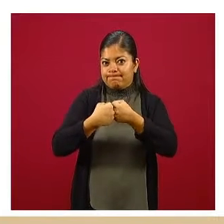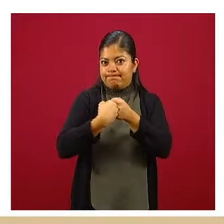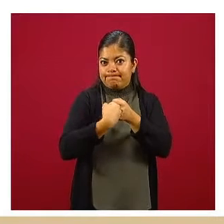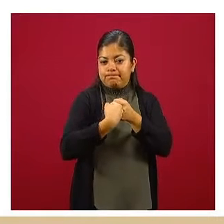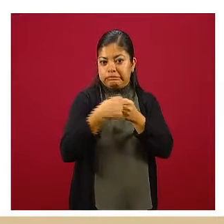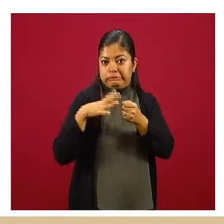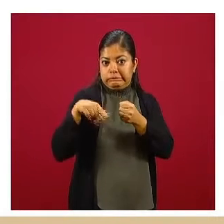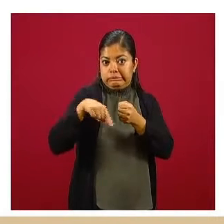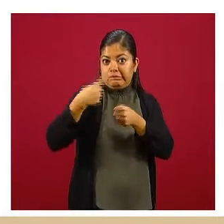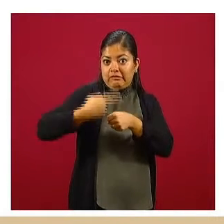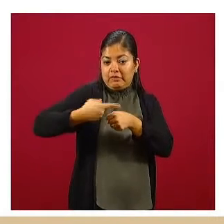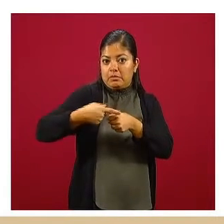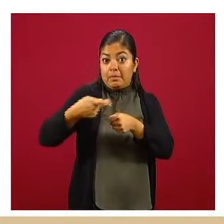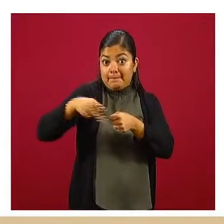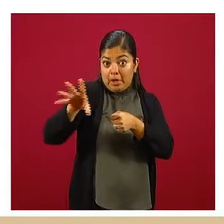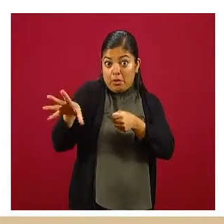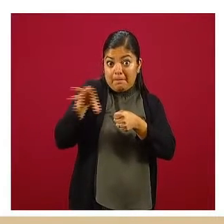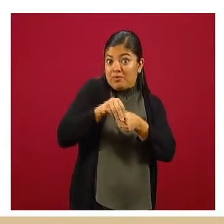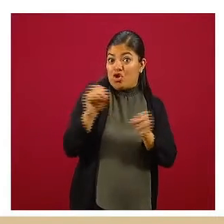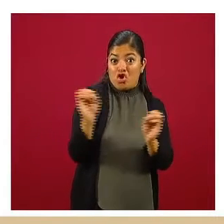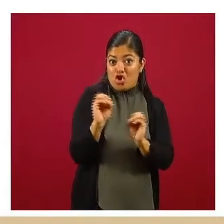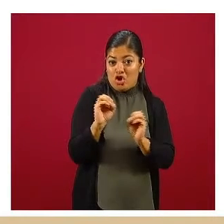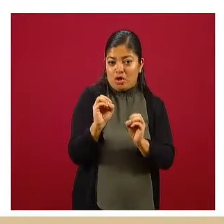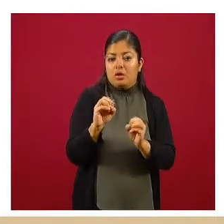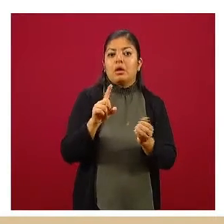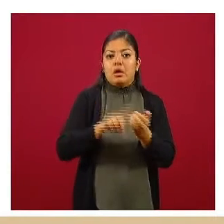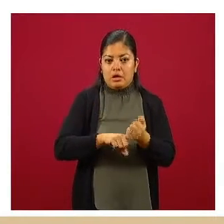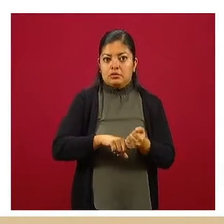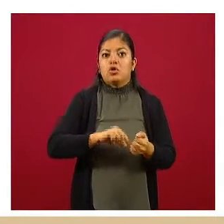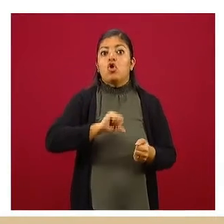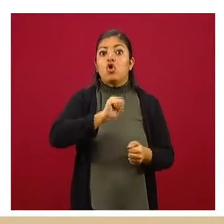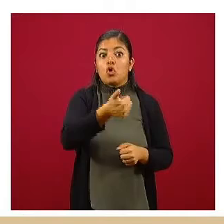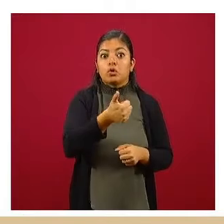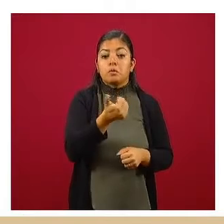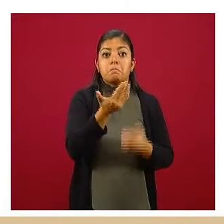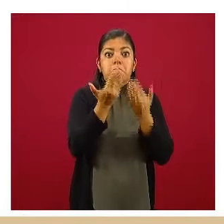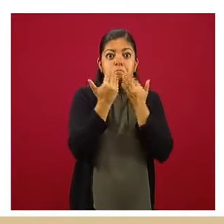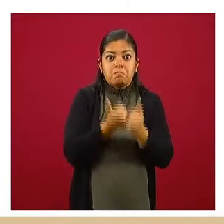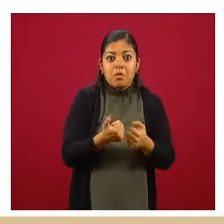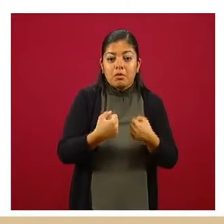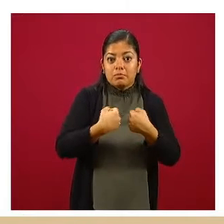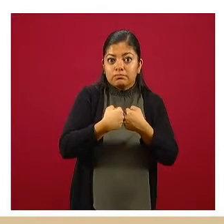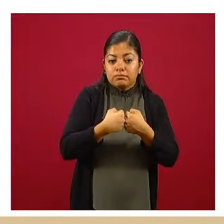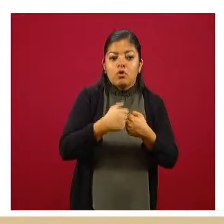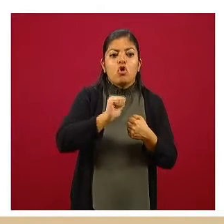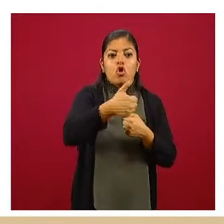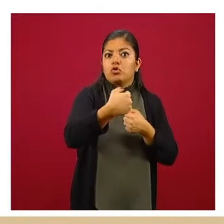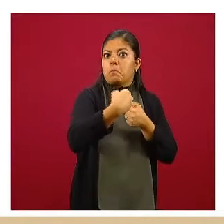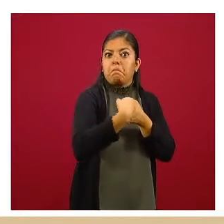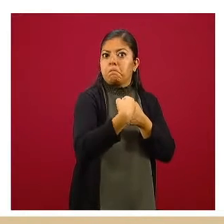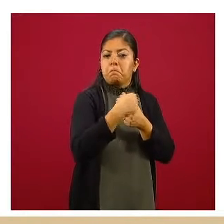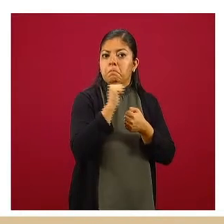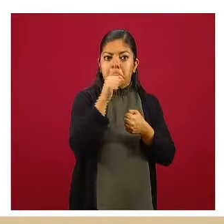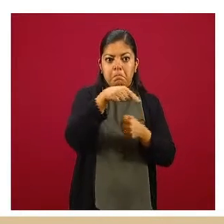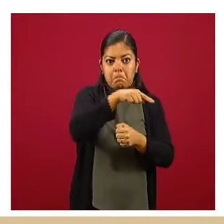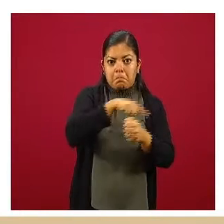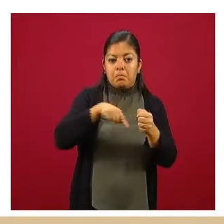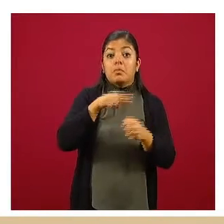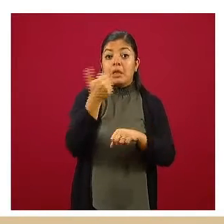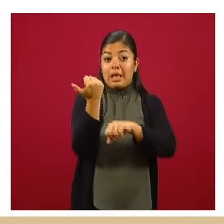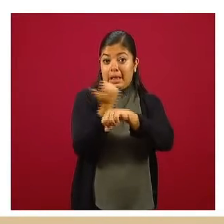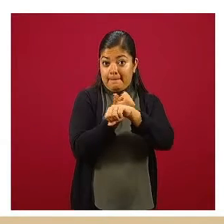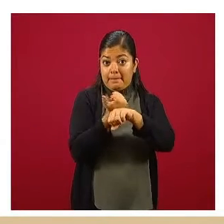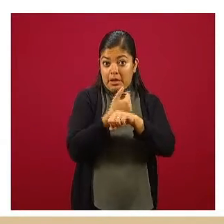contagios, pero no tienen contagios. Y luego están los municipios sin contagios y sin vecindad. Es decir, también la zona amarilla está